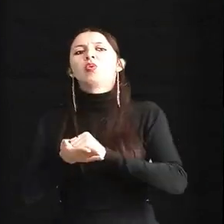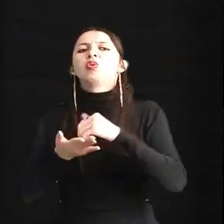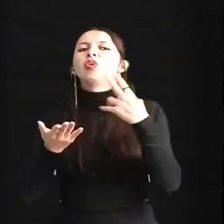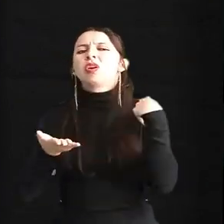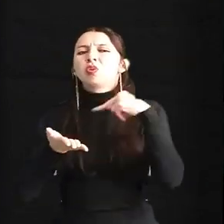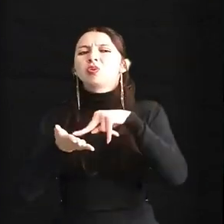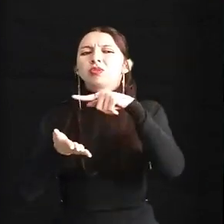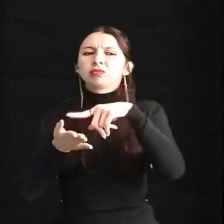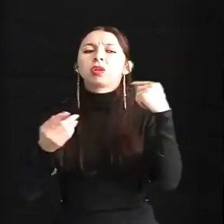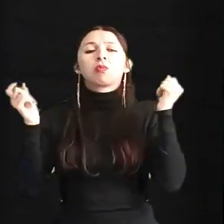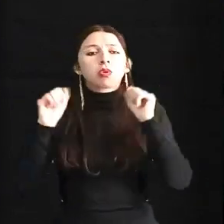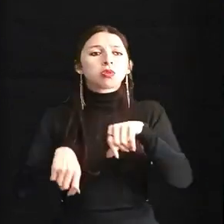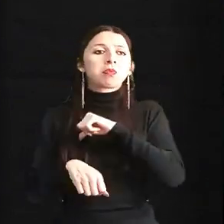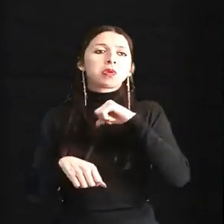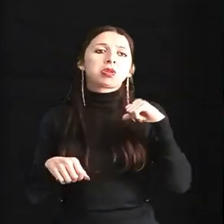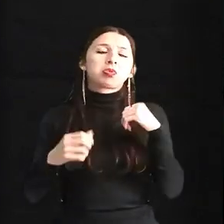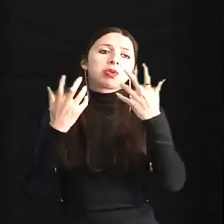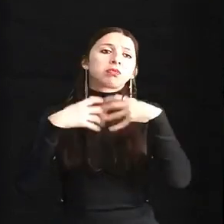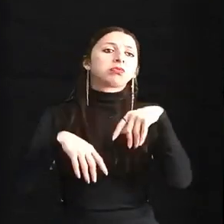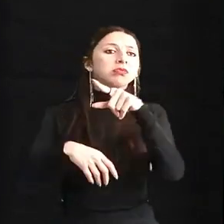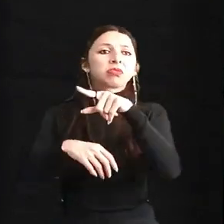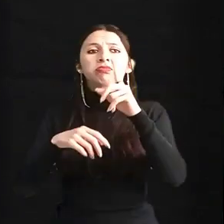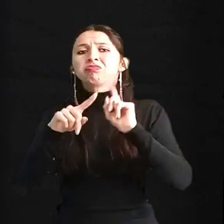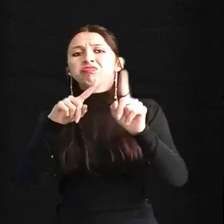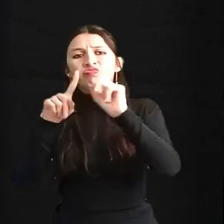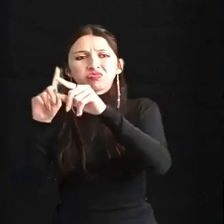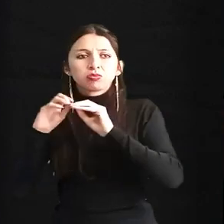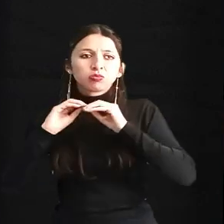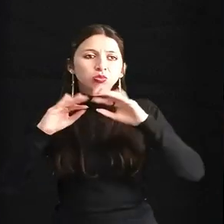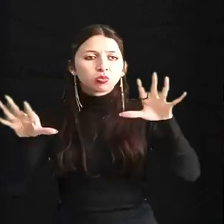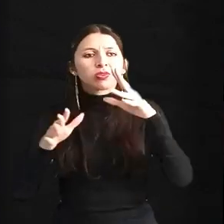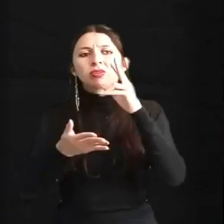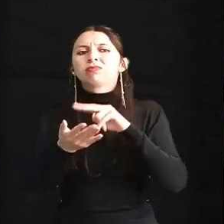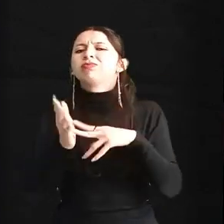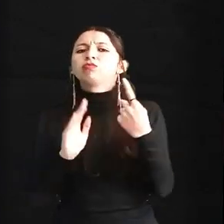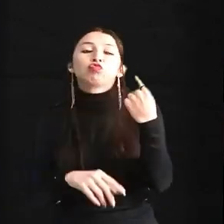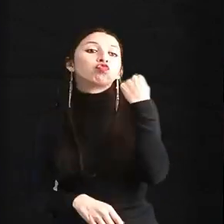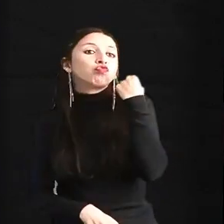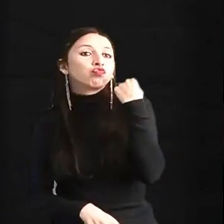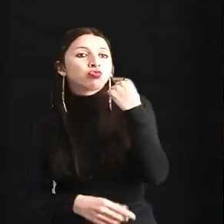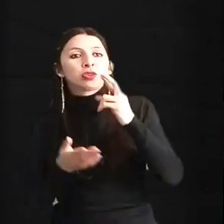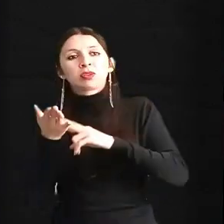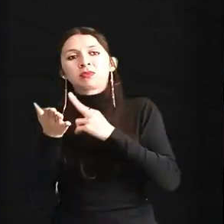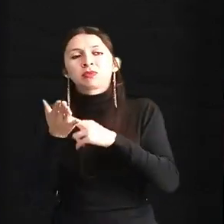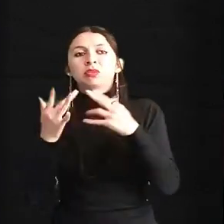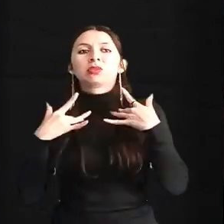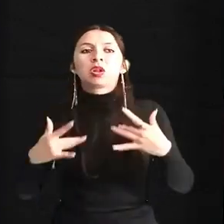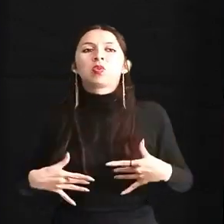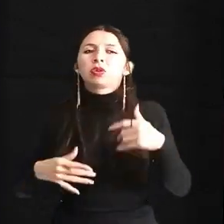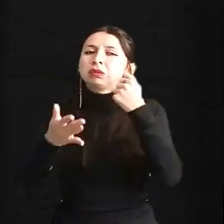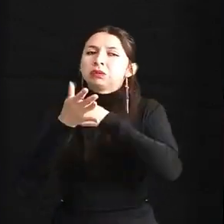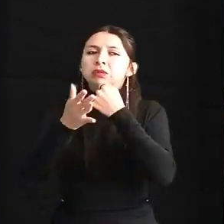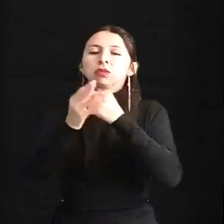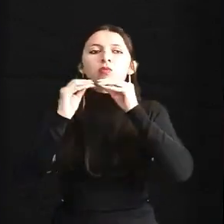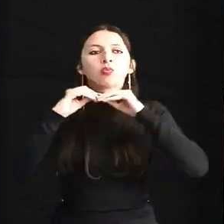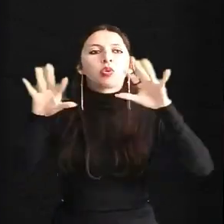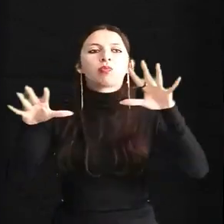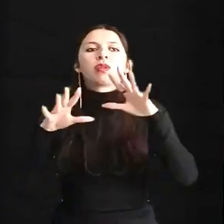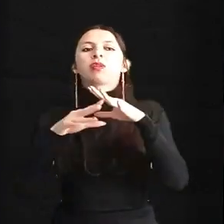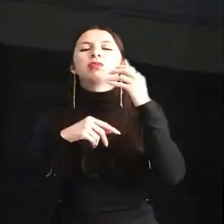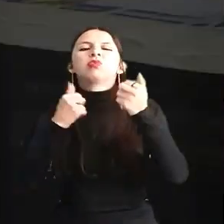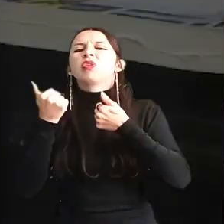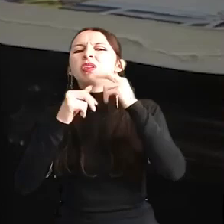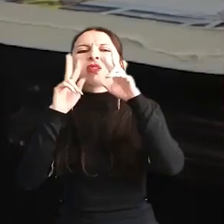nuestros autores para que los publiquen en sus propias redes y eso nos da mayor difusión sobre qué trata el último número bueno como